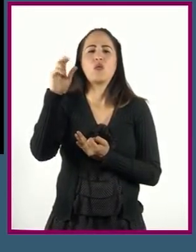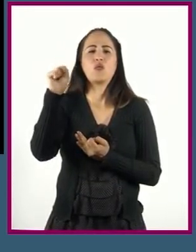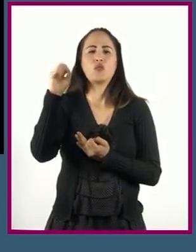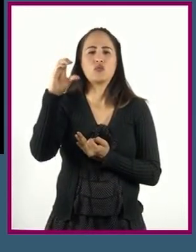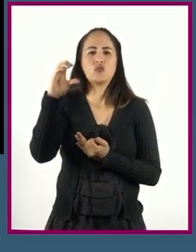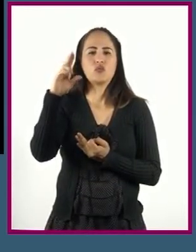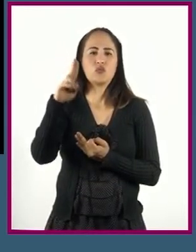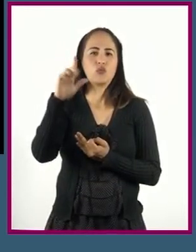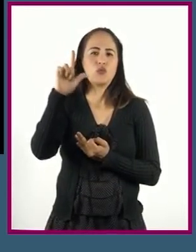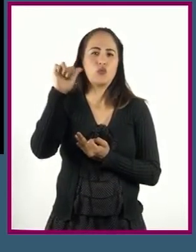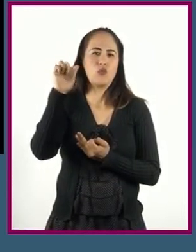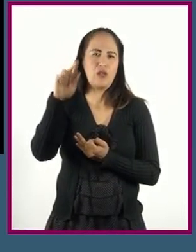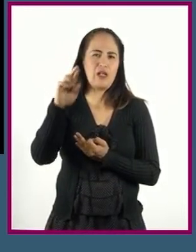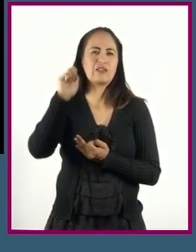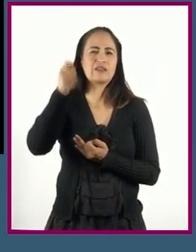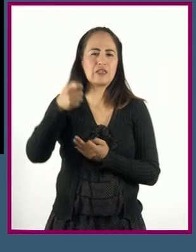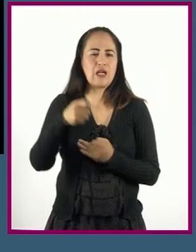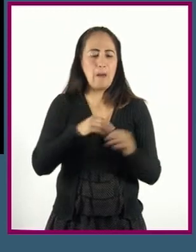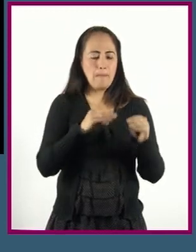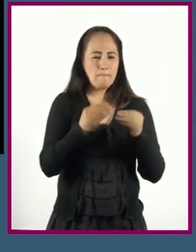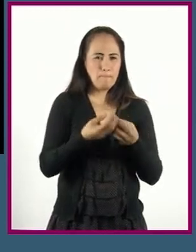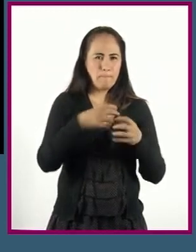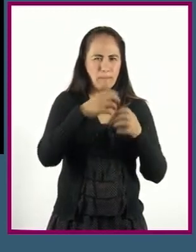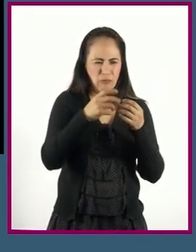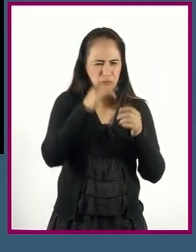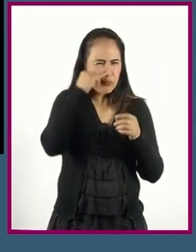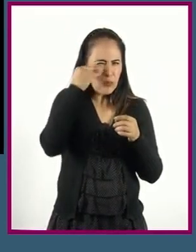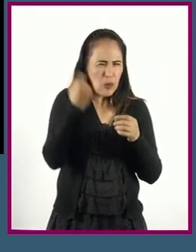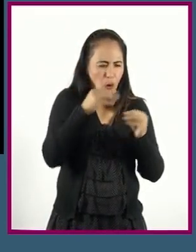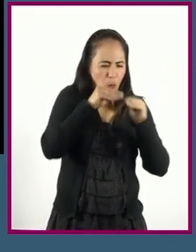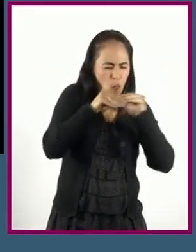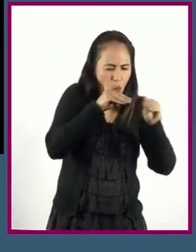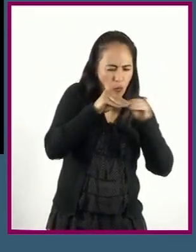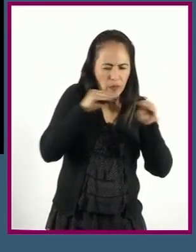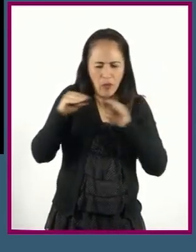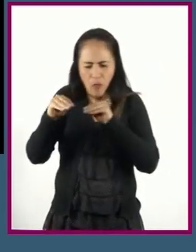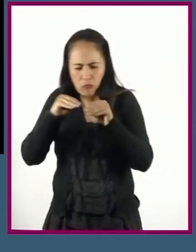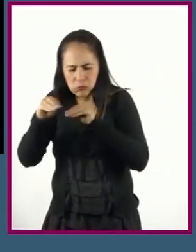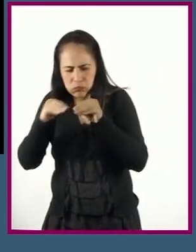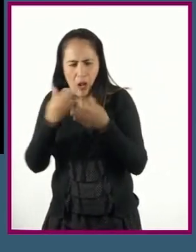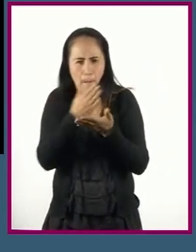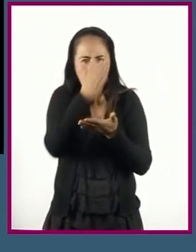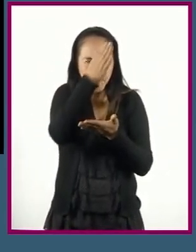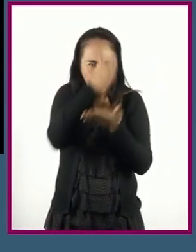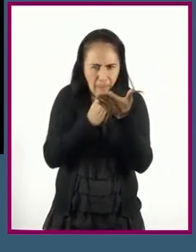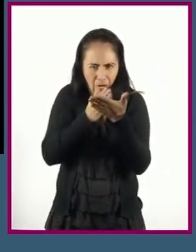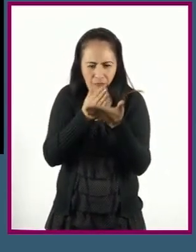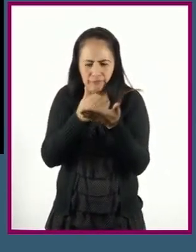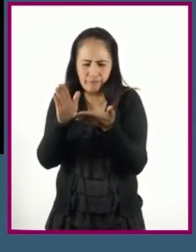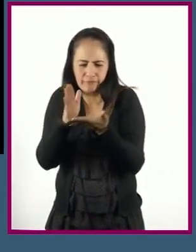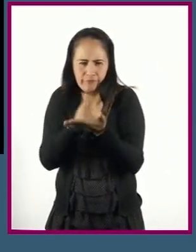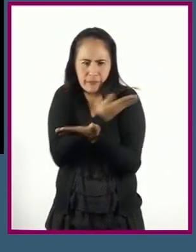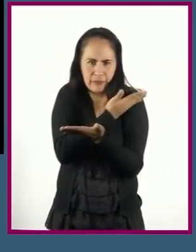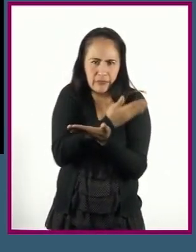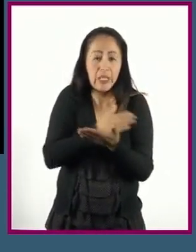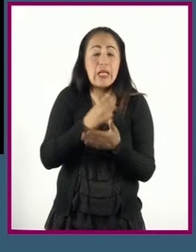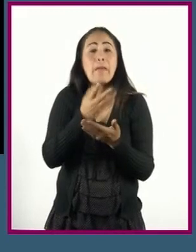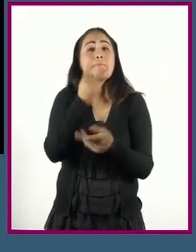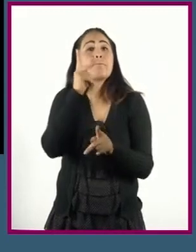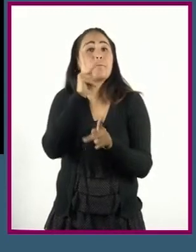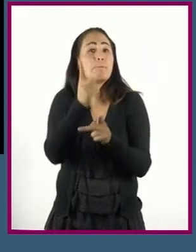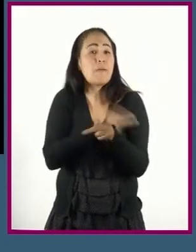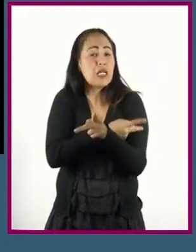considera los movimientos de las partículas. Muy bien, los tenemos separados, pero ¿qué pasa si eliminamos esa